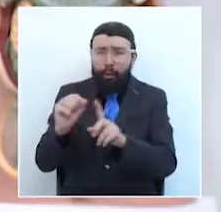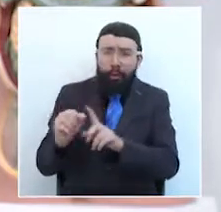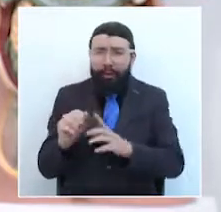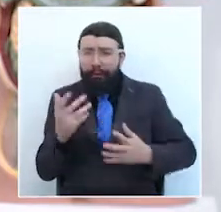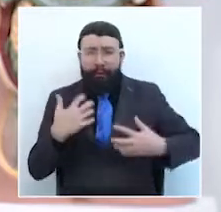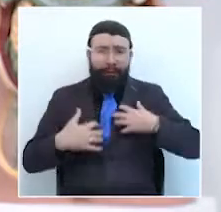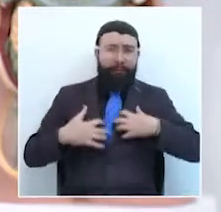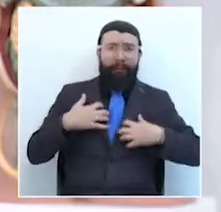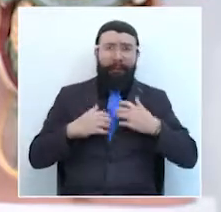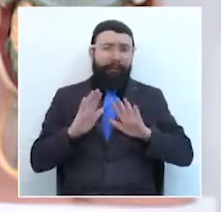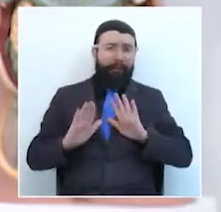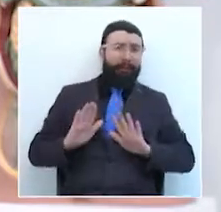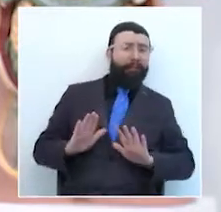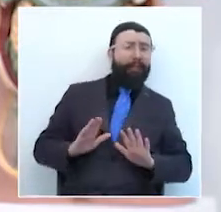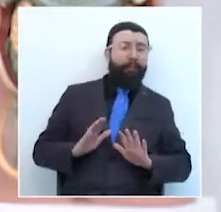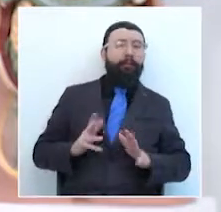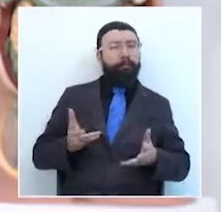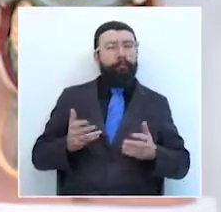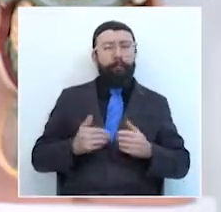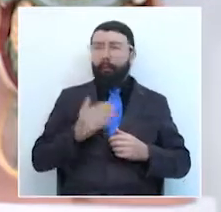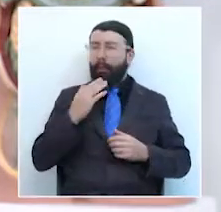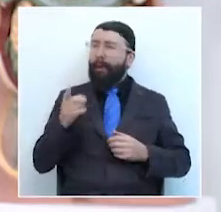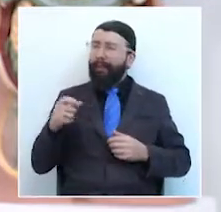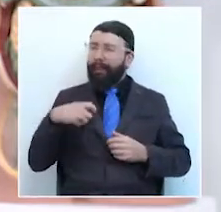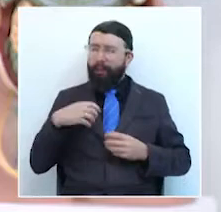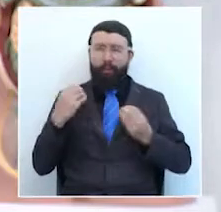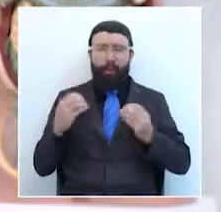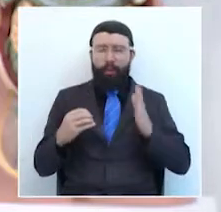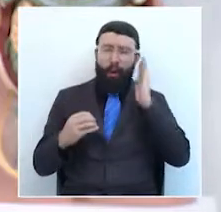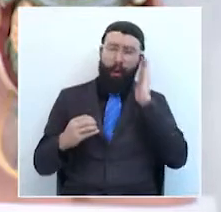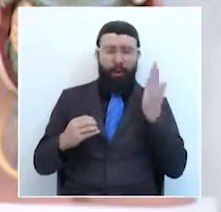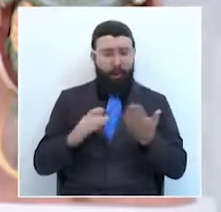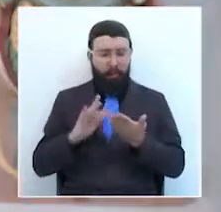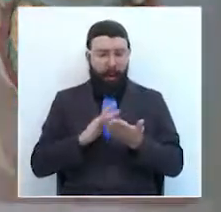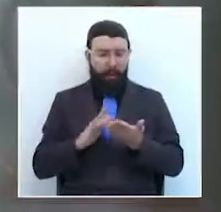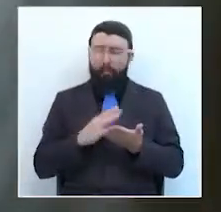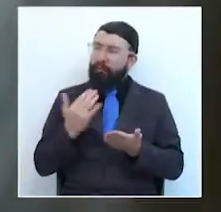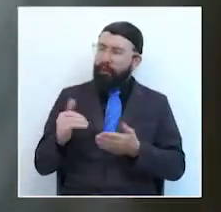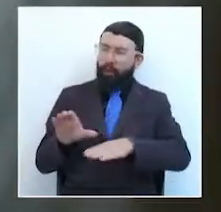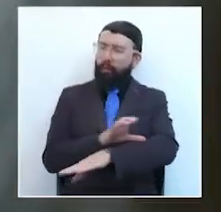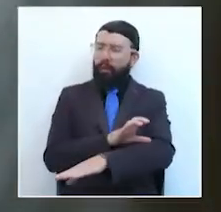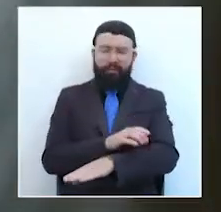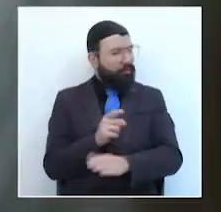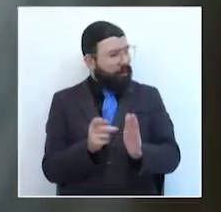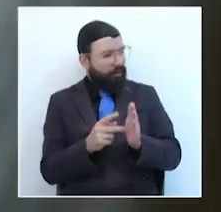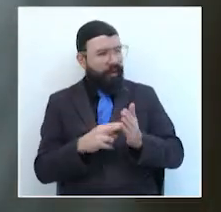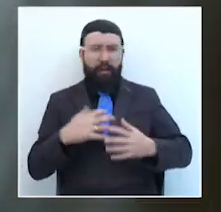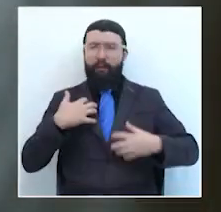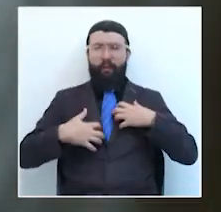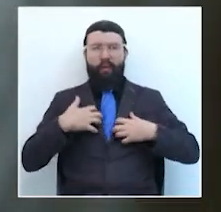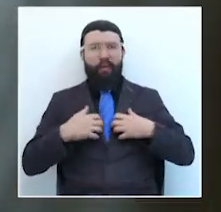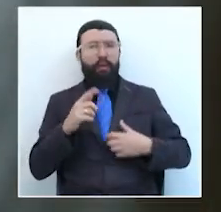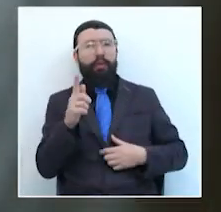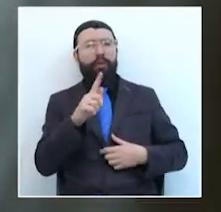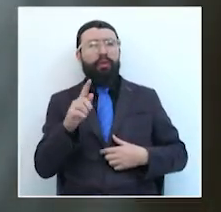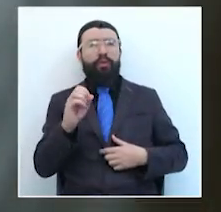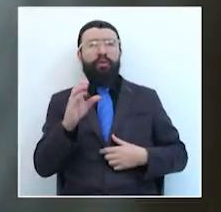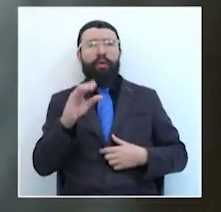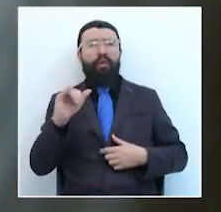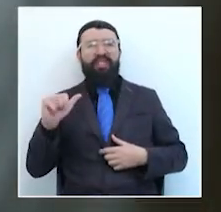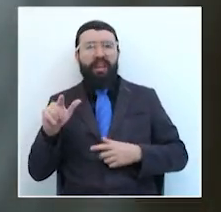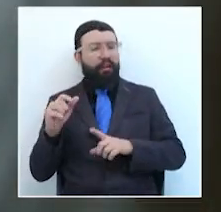por el tema ahora que tenemos los celulares y los computadores y creo que es que es en sí la vía social a